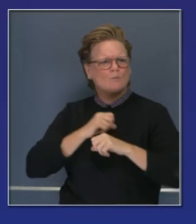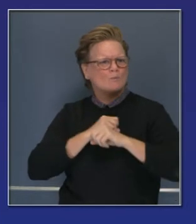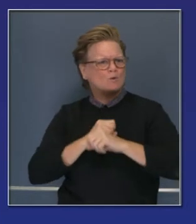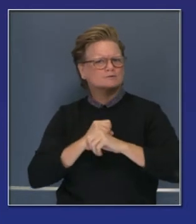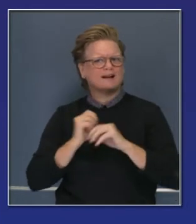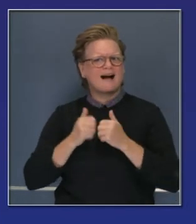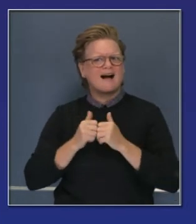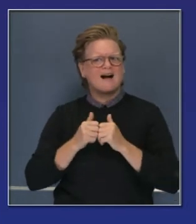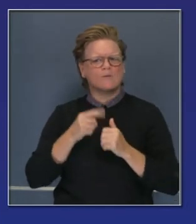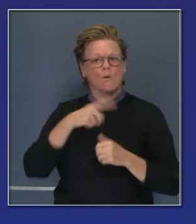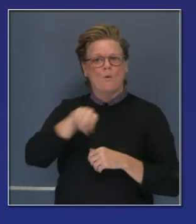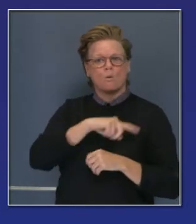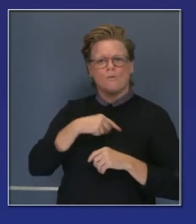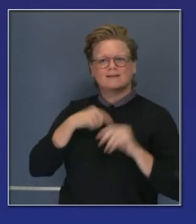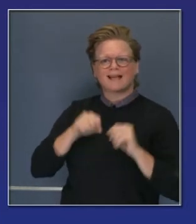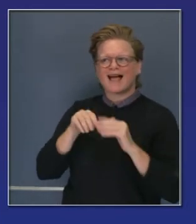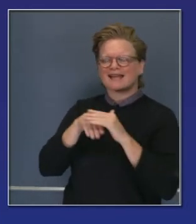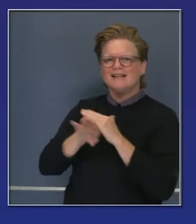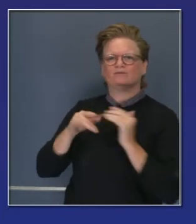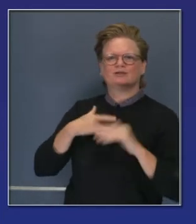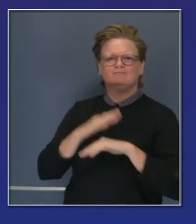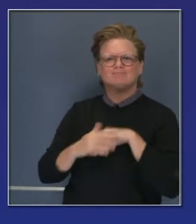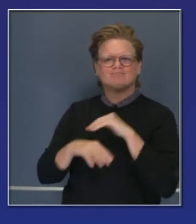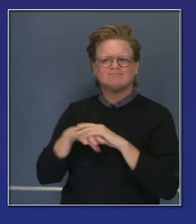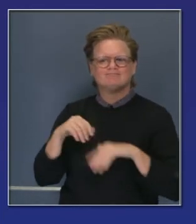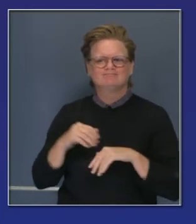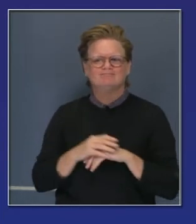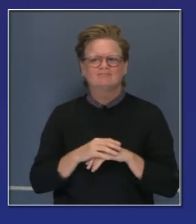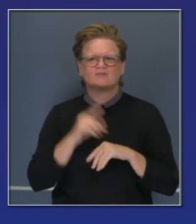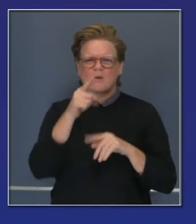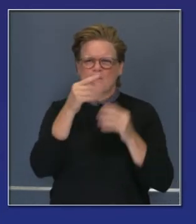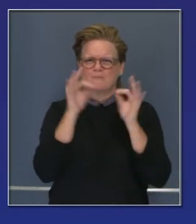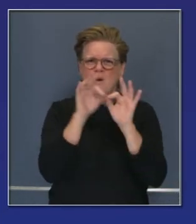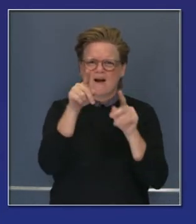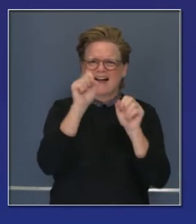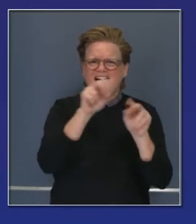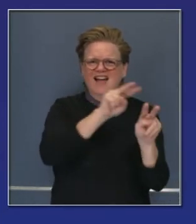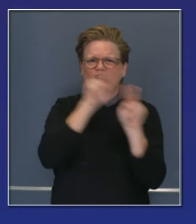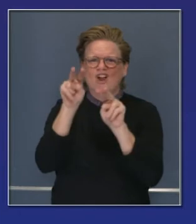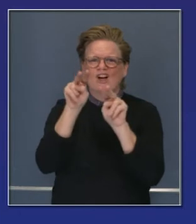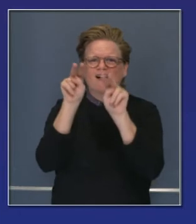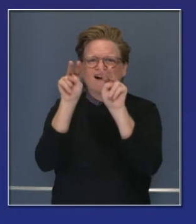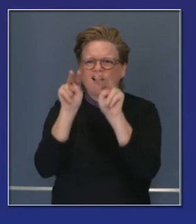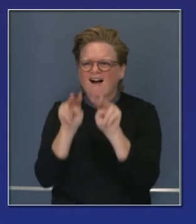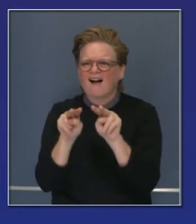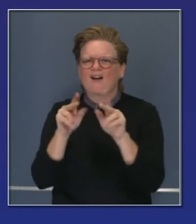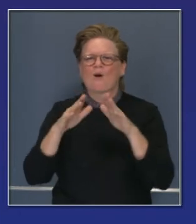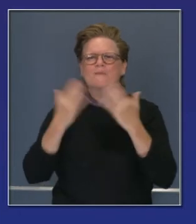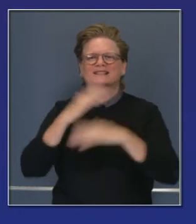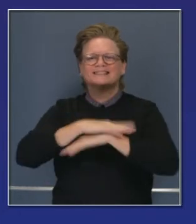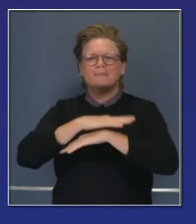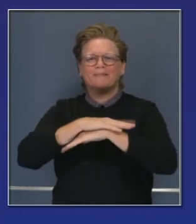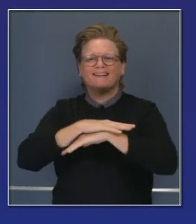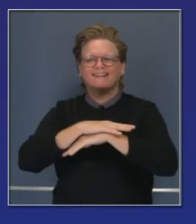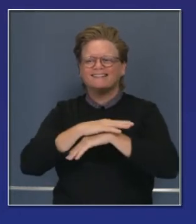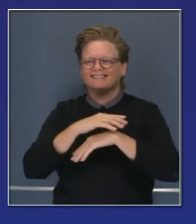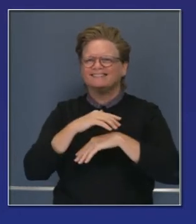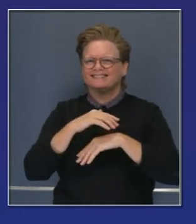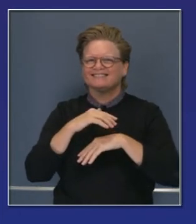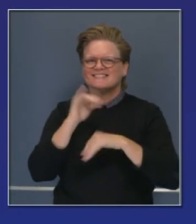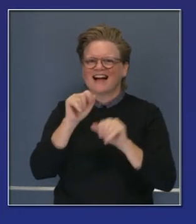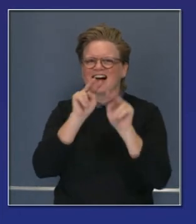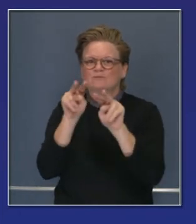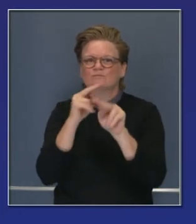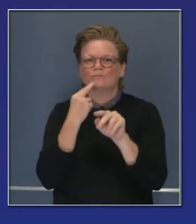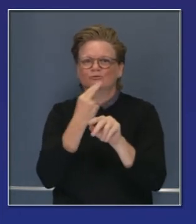ver en esta transparencia para que la gente pueda tener una idea más descriptiva de lo que está ocurriendo o tal vez no